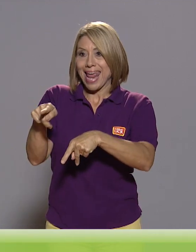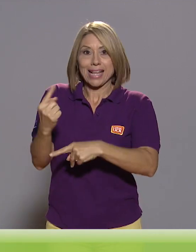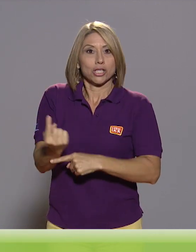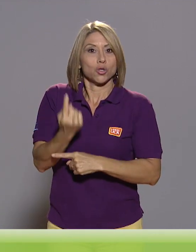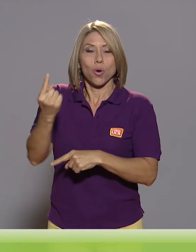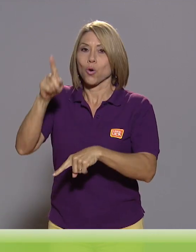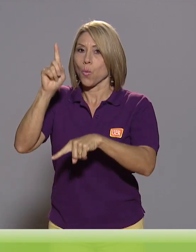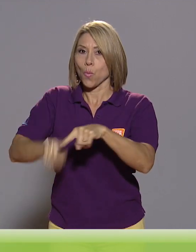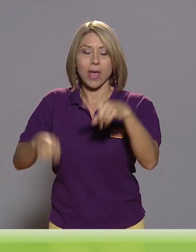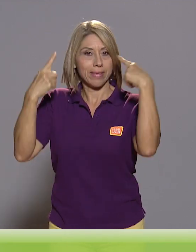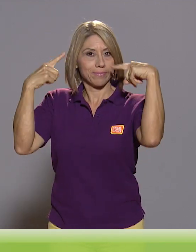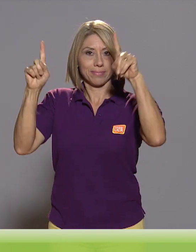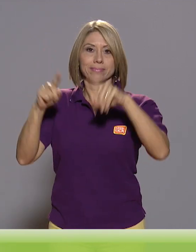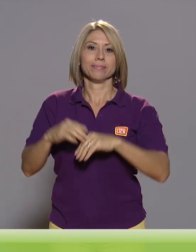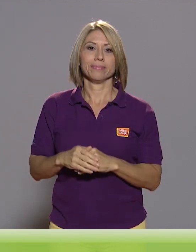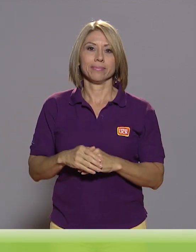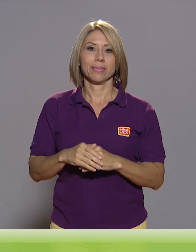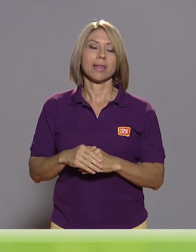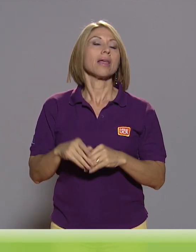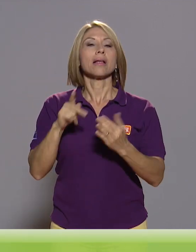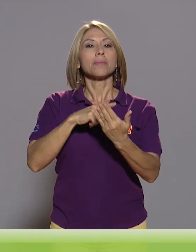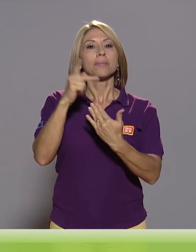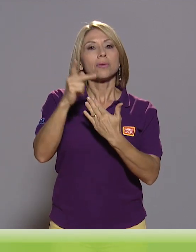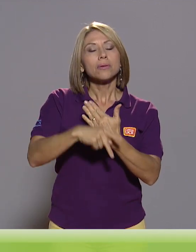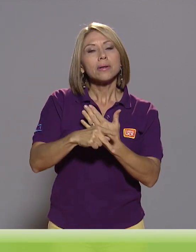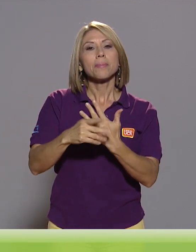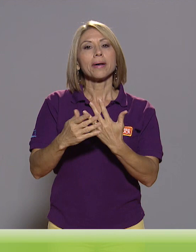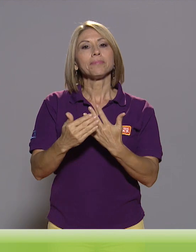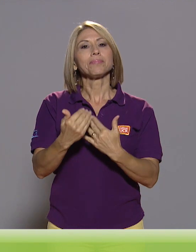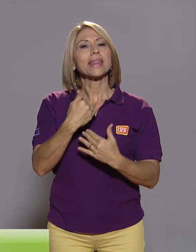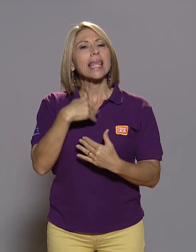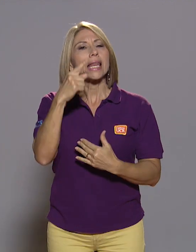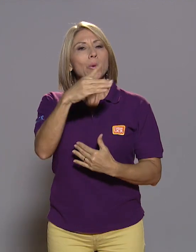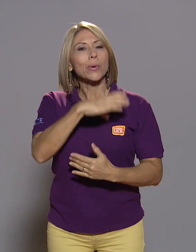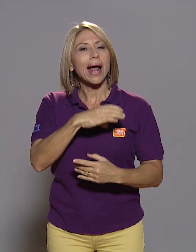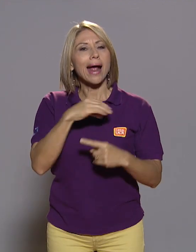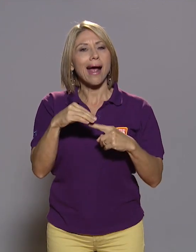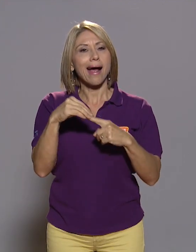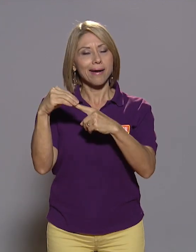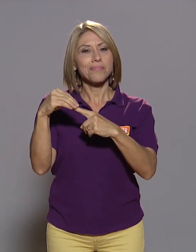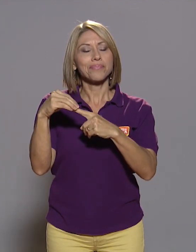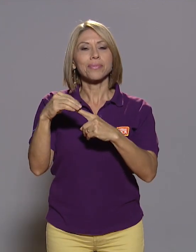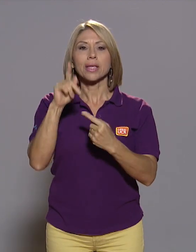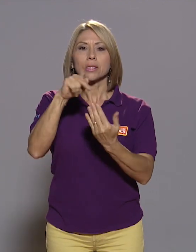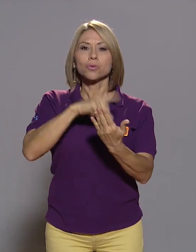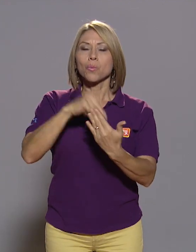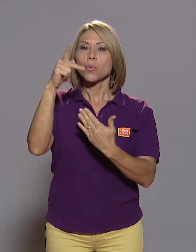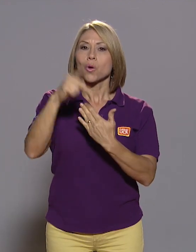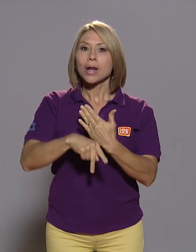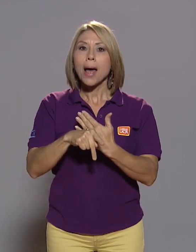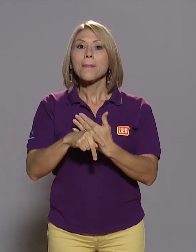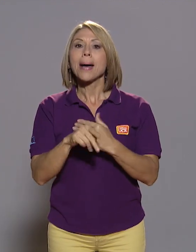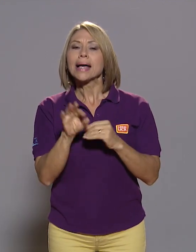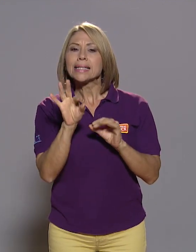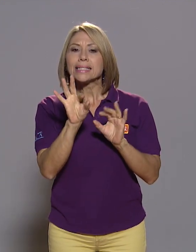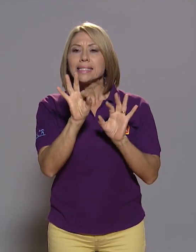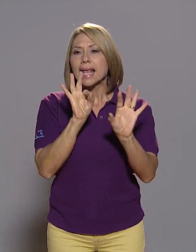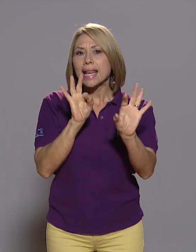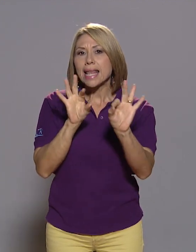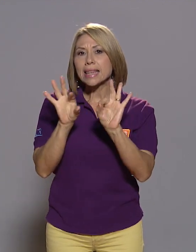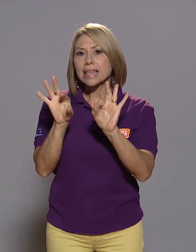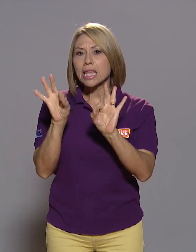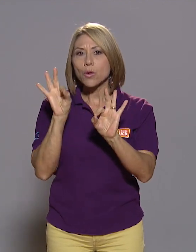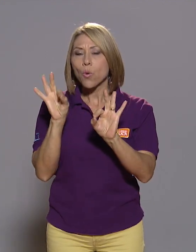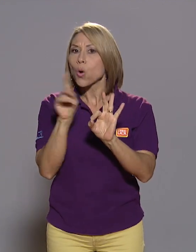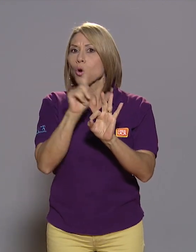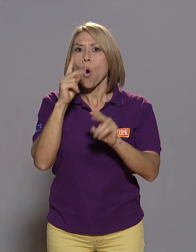no las podría realizar. El programa tiene sí una particularidad, que es un programa selectivo, ¿verdad?